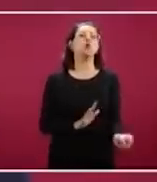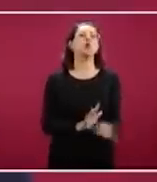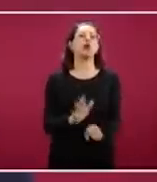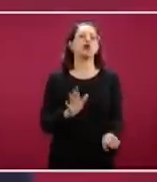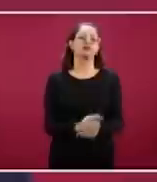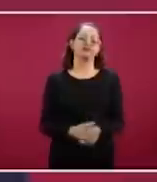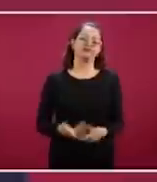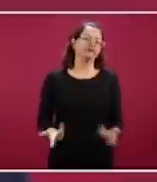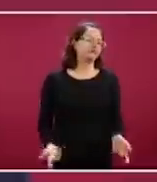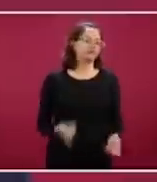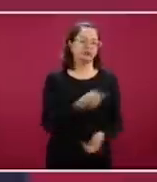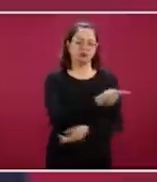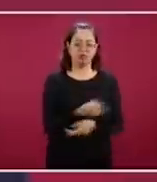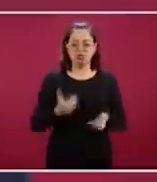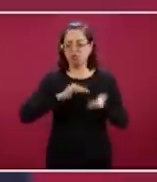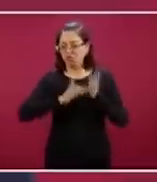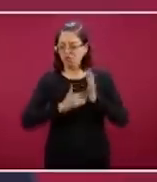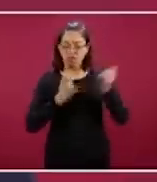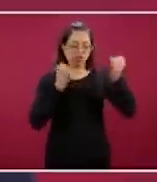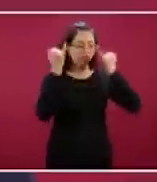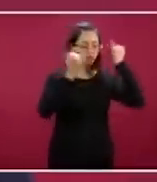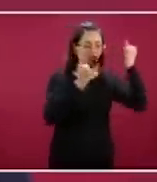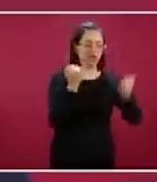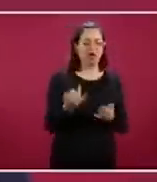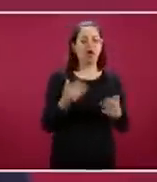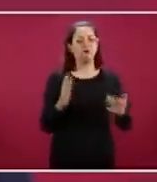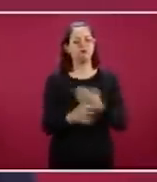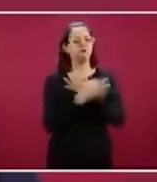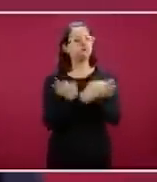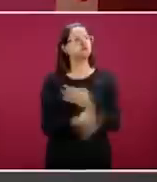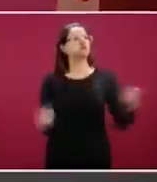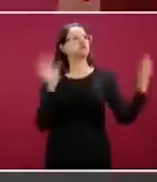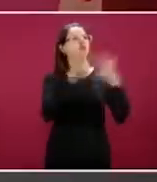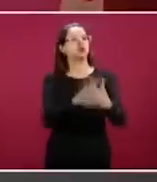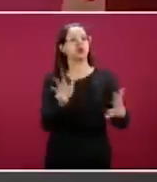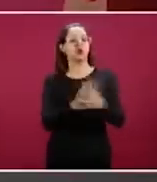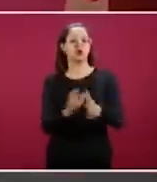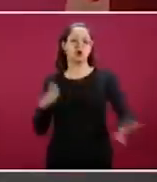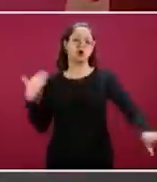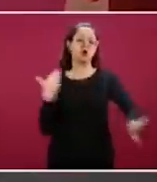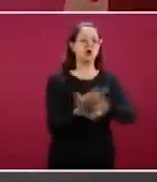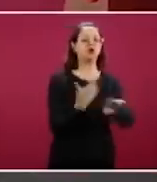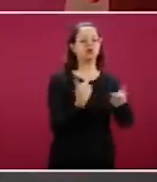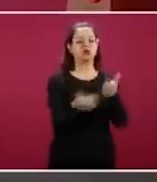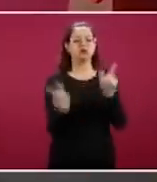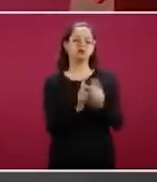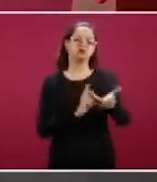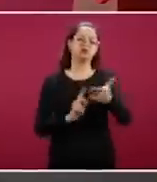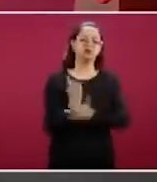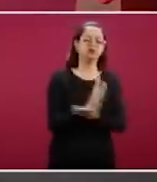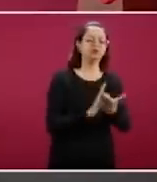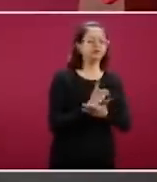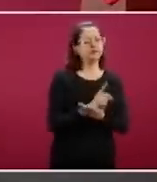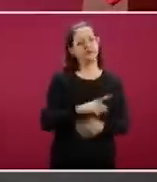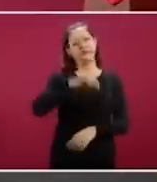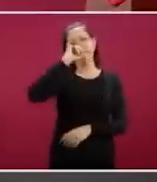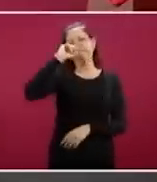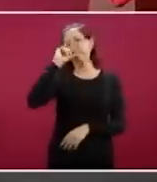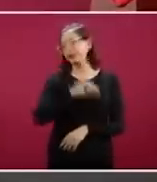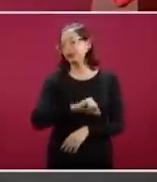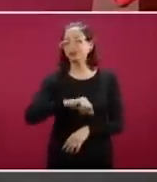esa estrategia fallida de declarar la guerra al narcotráfico.